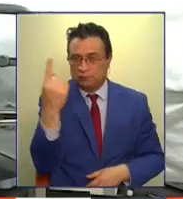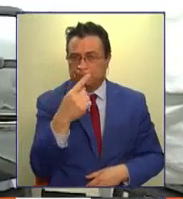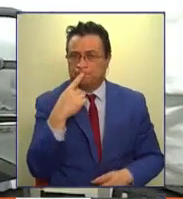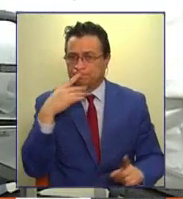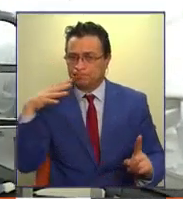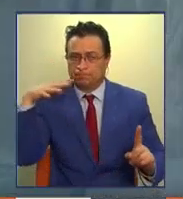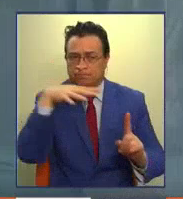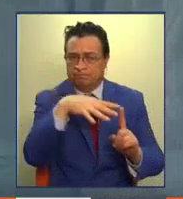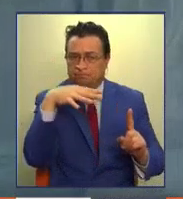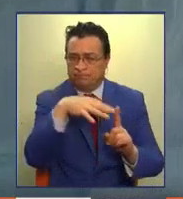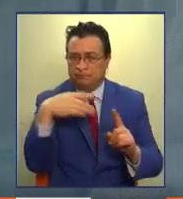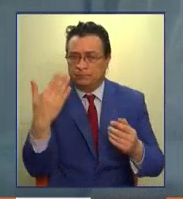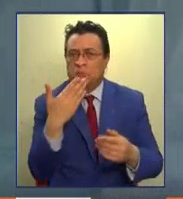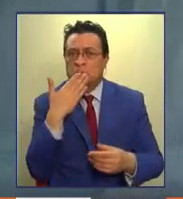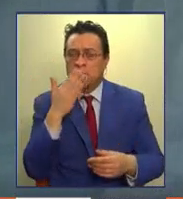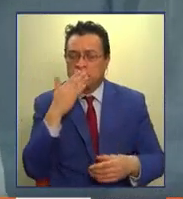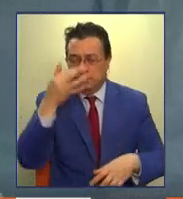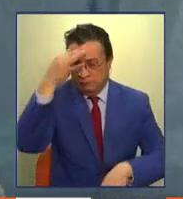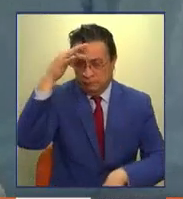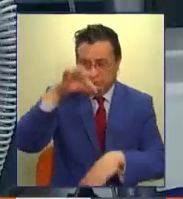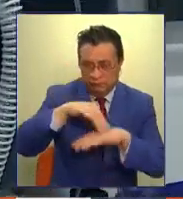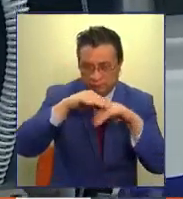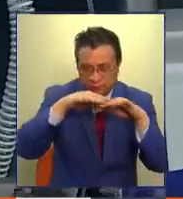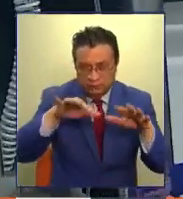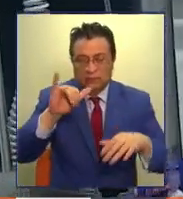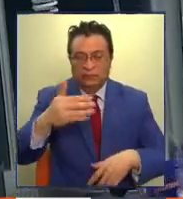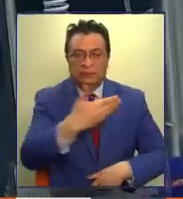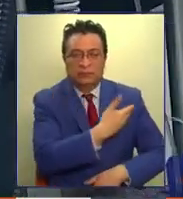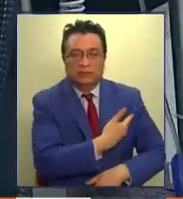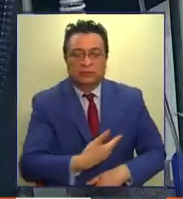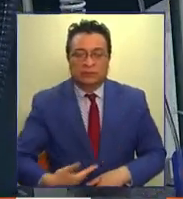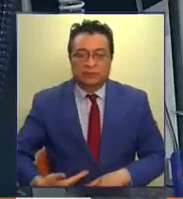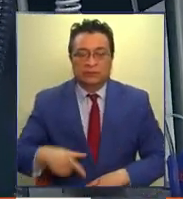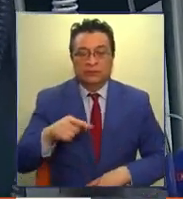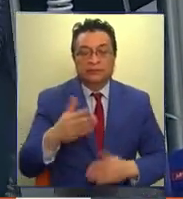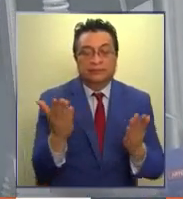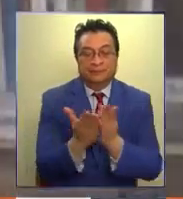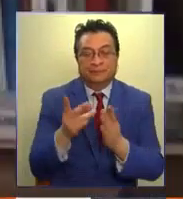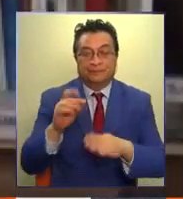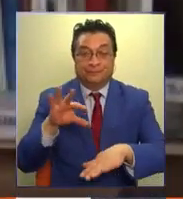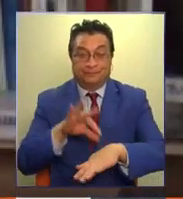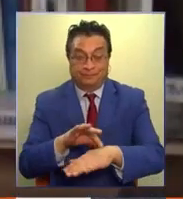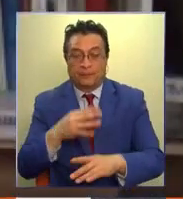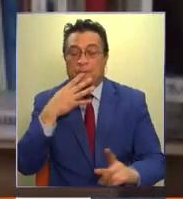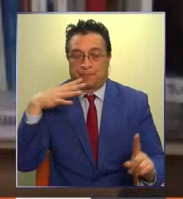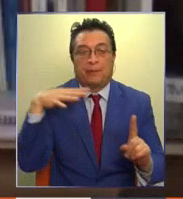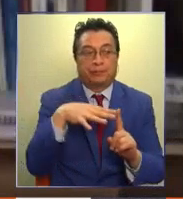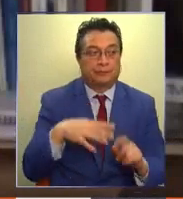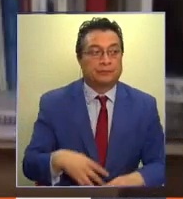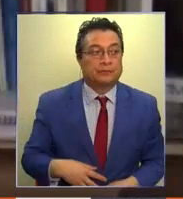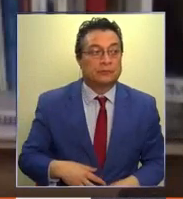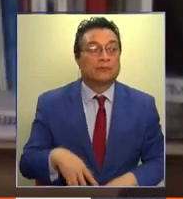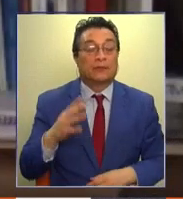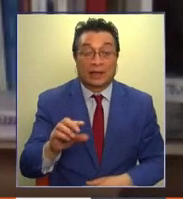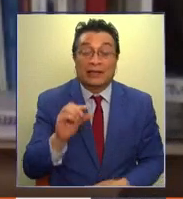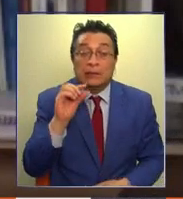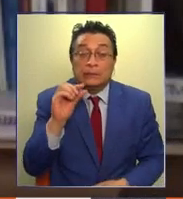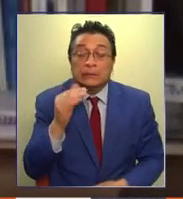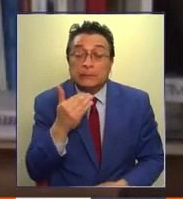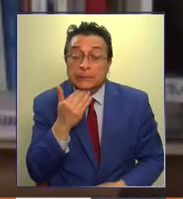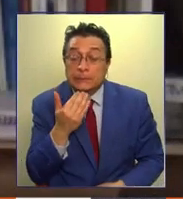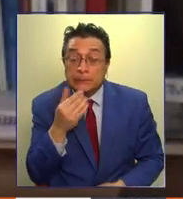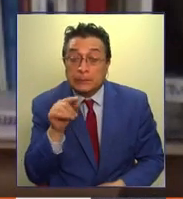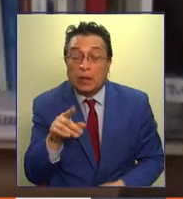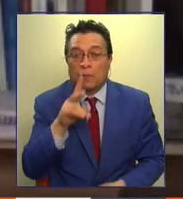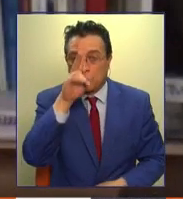por epidemiólogos y la presidenta del colegio médico ischia sitges esta leve mejoría puede tener